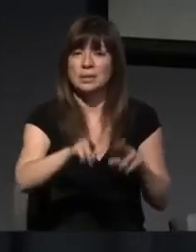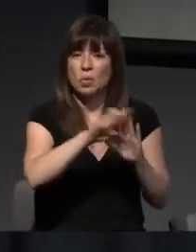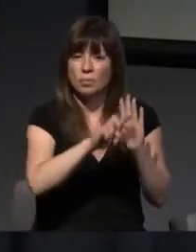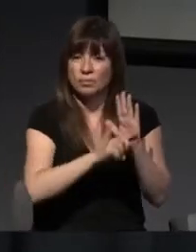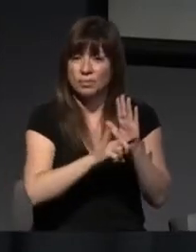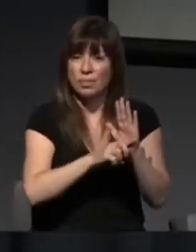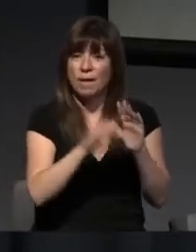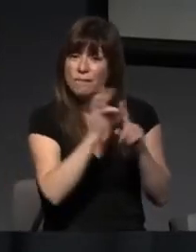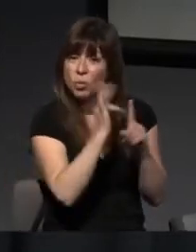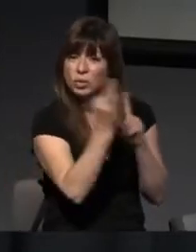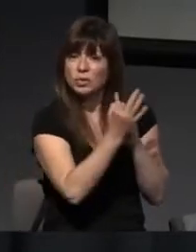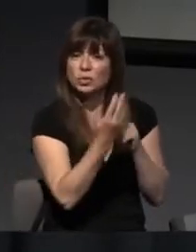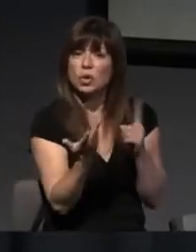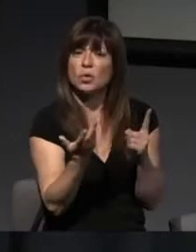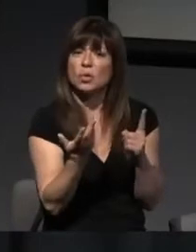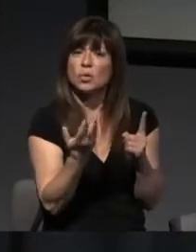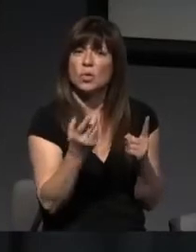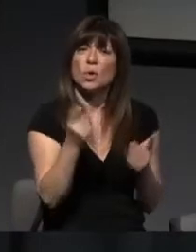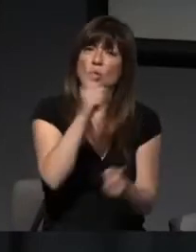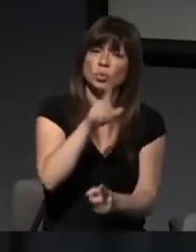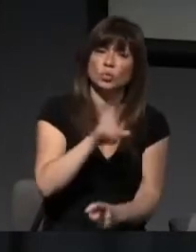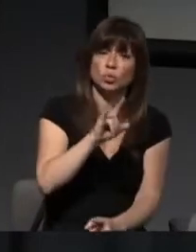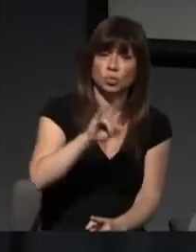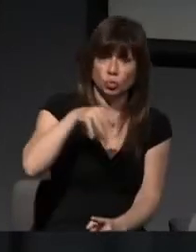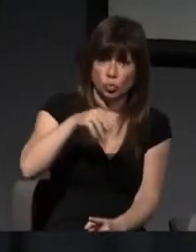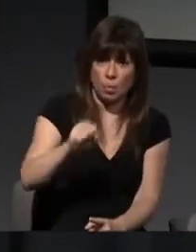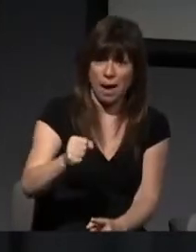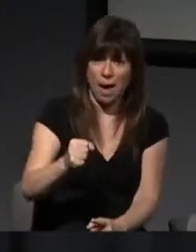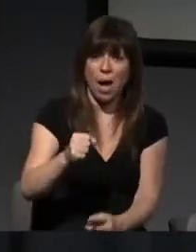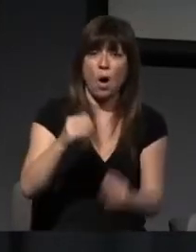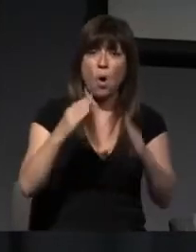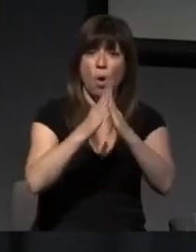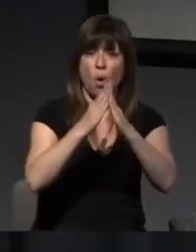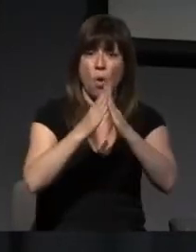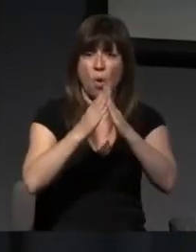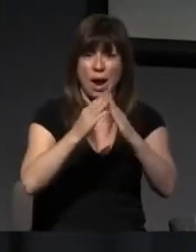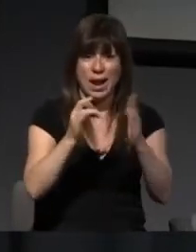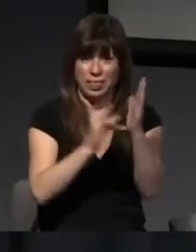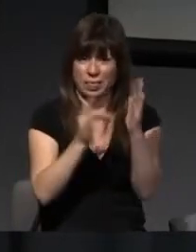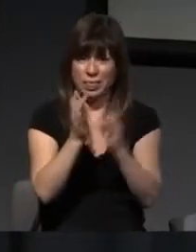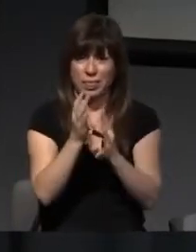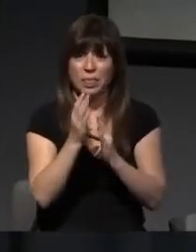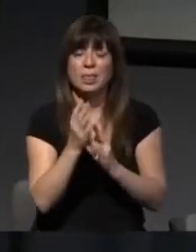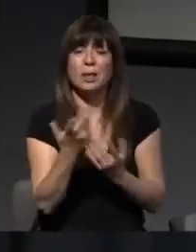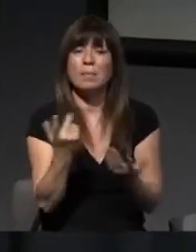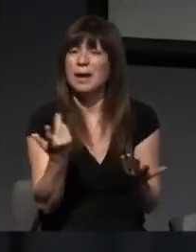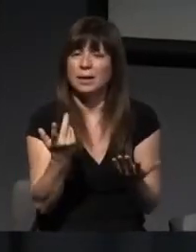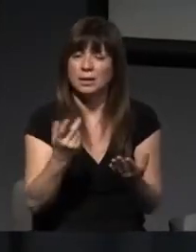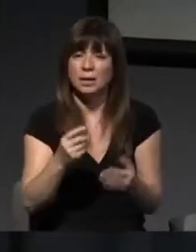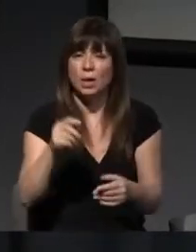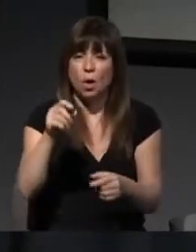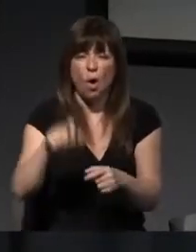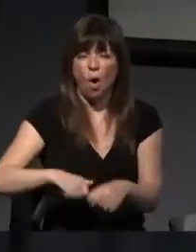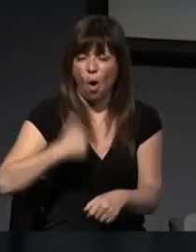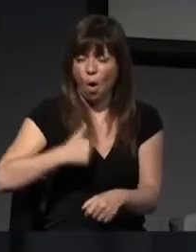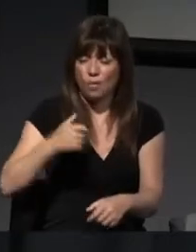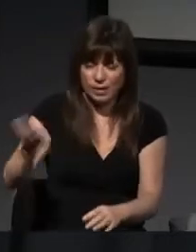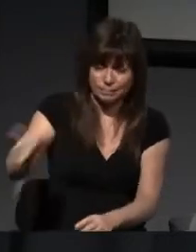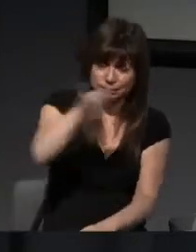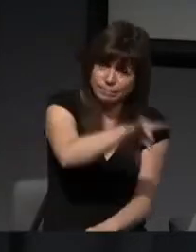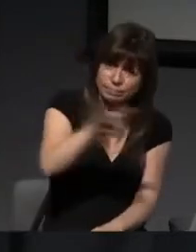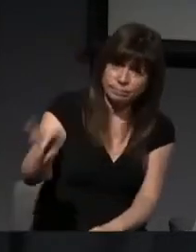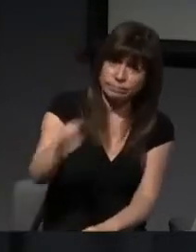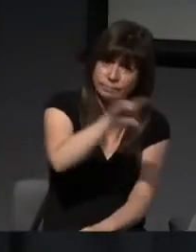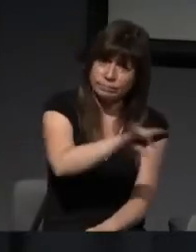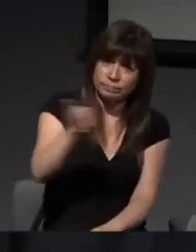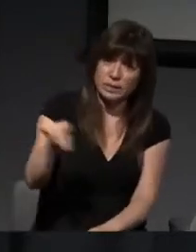fundación, ¿cómo se llama? Súmate, del Hogar de Cristo, para incorporar a jóvenes que estaban básicamente excluidos del